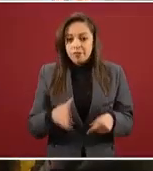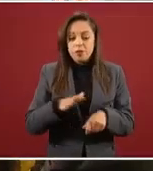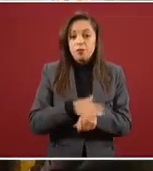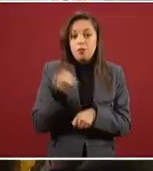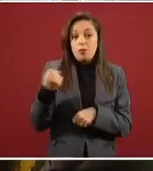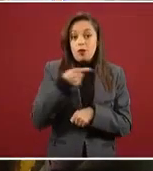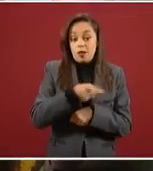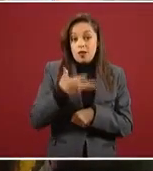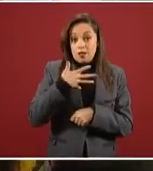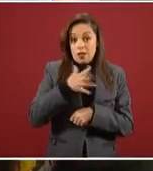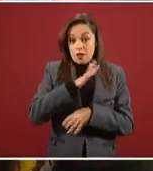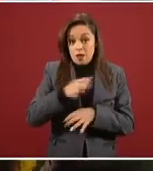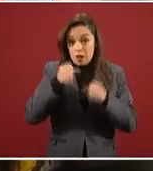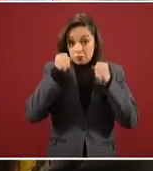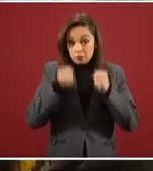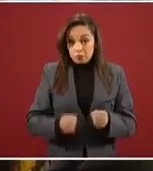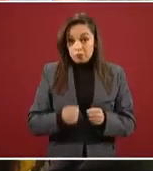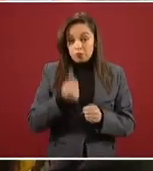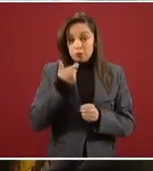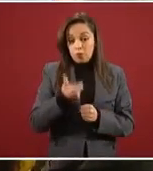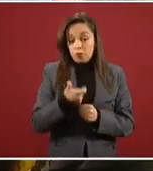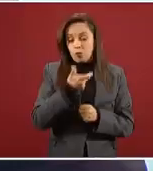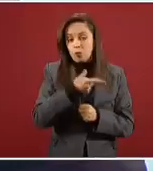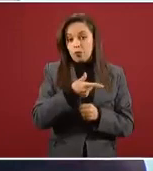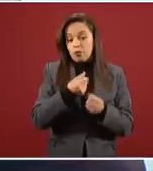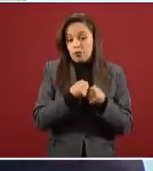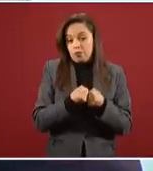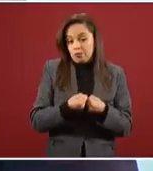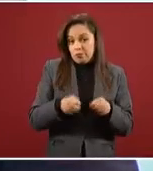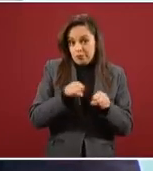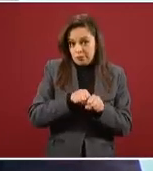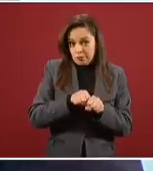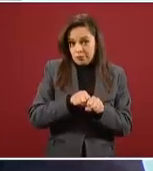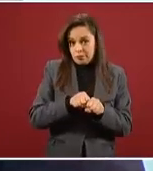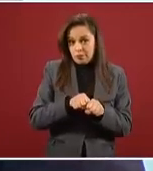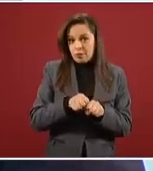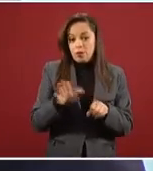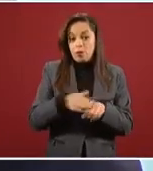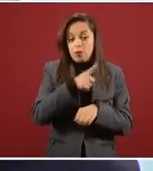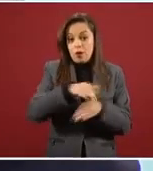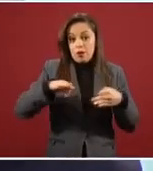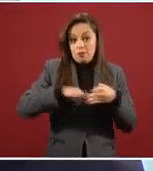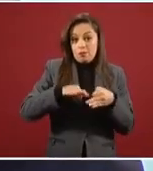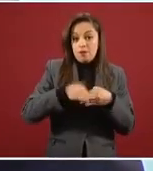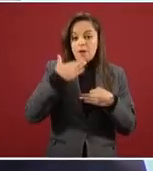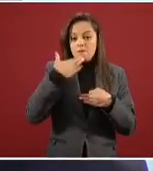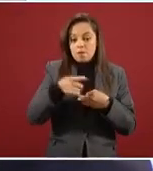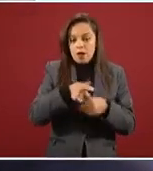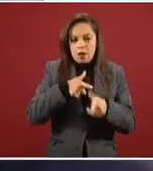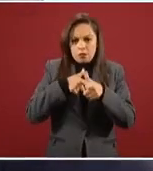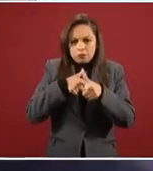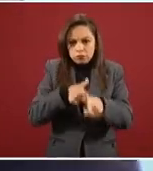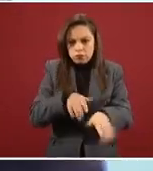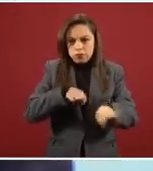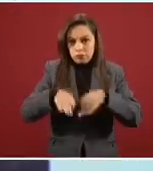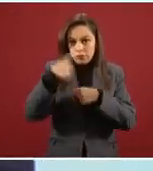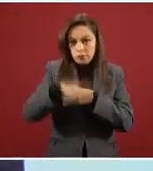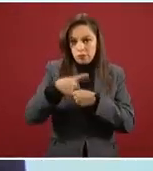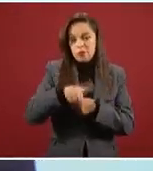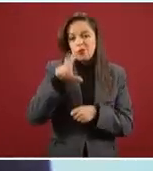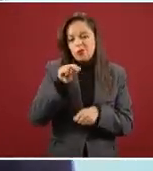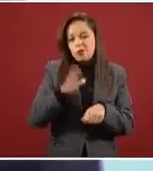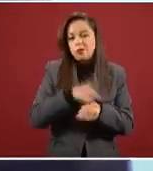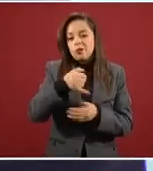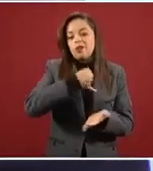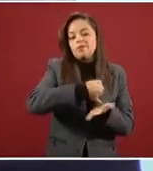acceso efectivo a la seguridad social, dado que no tienen continuidad laboral debido a los propios ciclos agrícolas. Sin embargo, hay